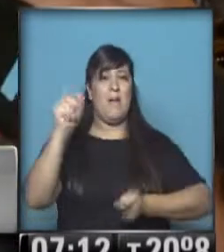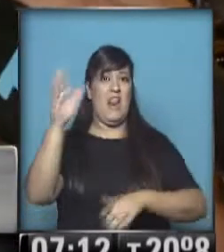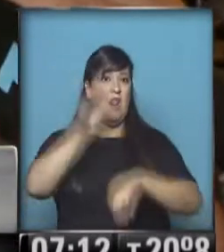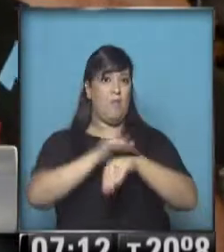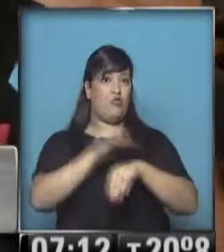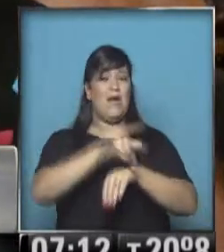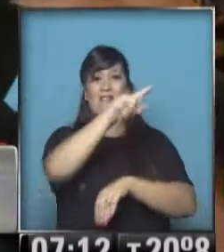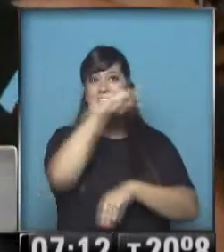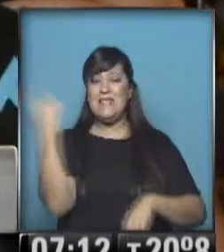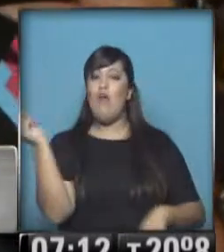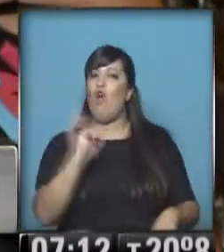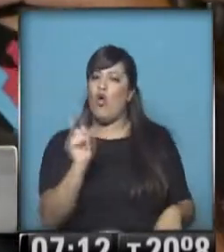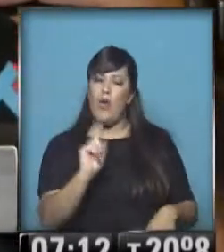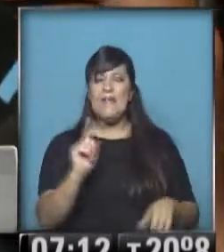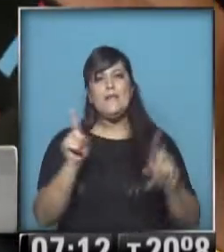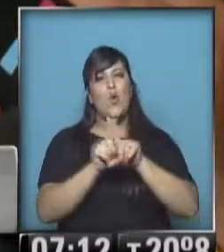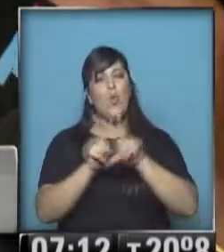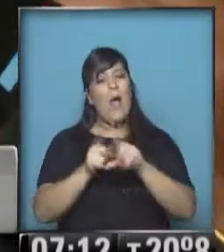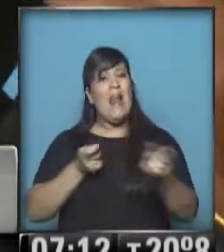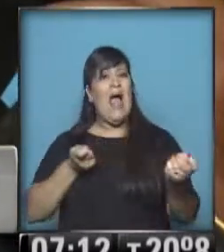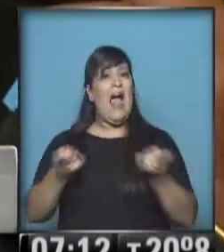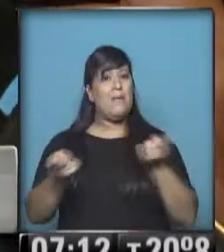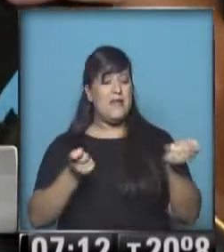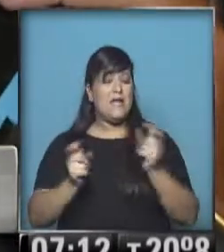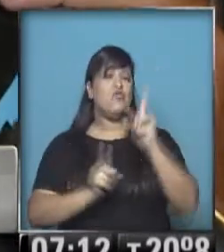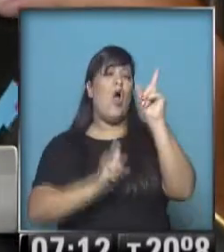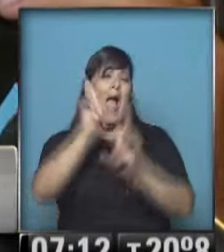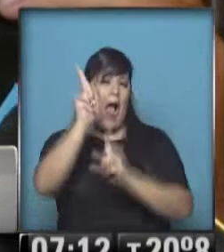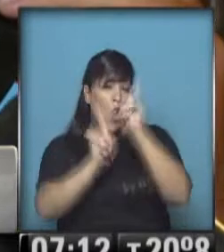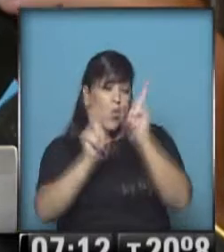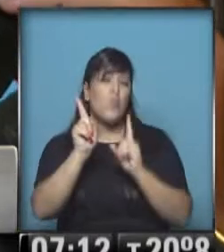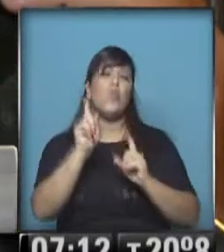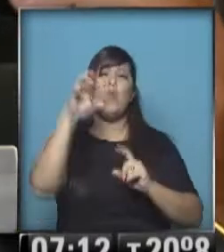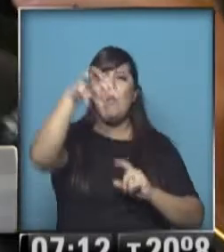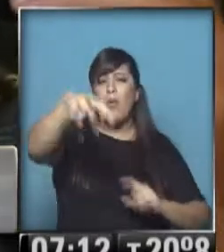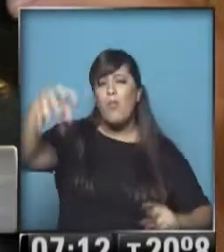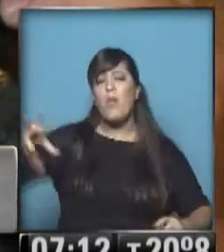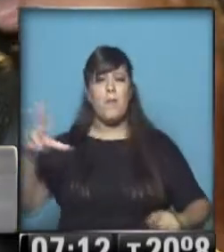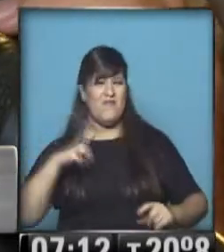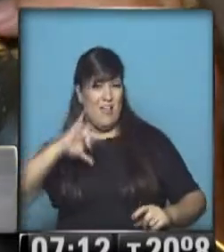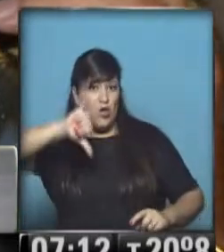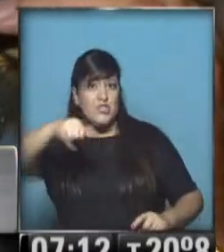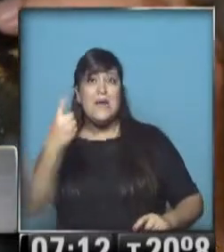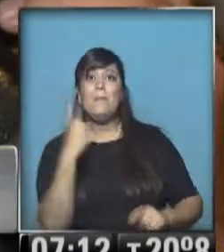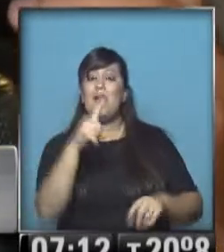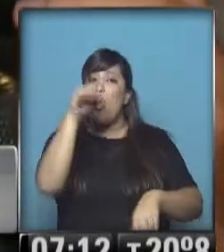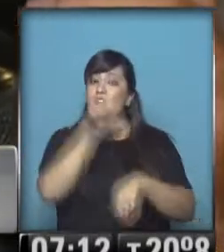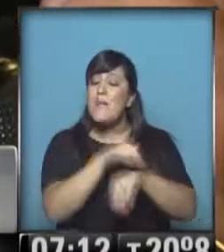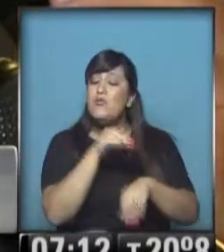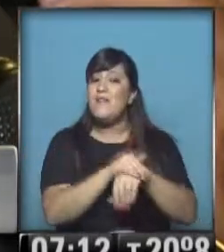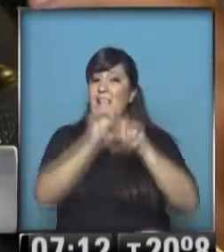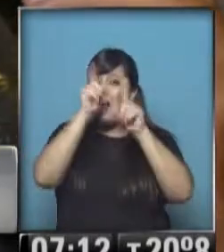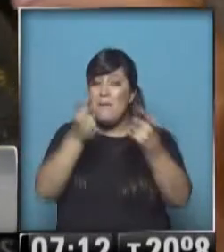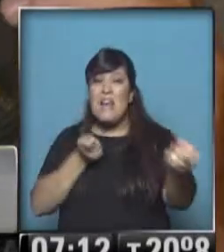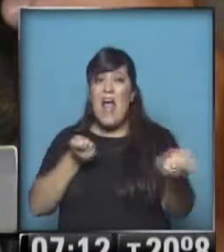no invalida la posibilidad de administración de alguna vía, de alguna manera, de sectores privados. Pero la responsabilidad y la